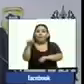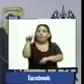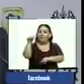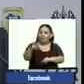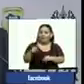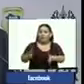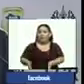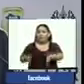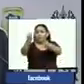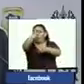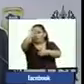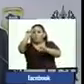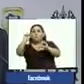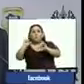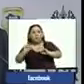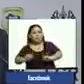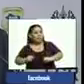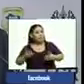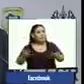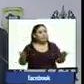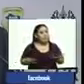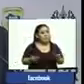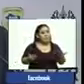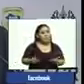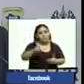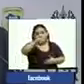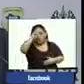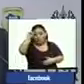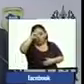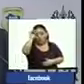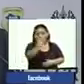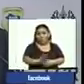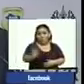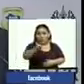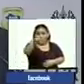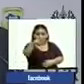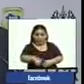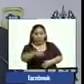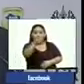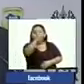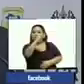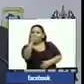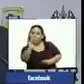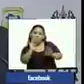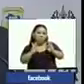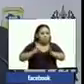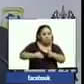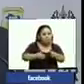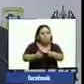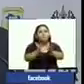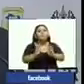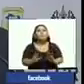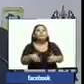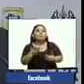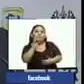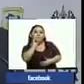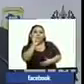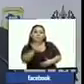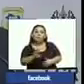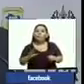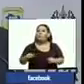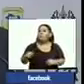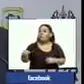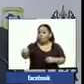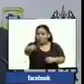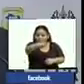las instituciones vamos a poder ejercer una mejor labor y como país vamos a caminar en el sentido correcto. Por eso hablamos de que es importante